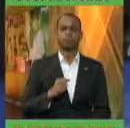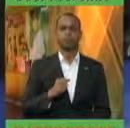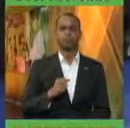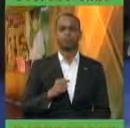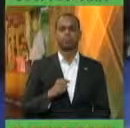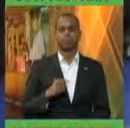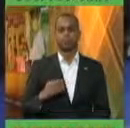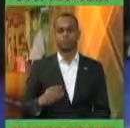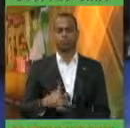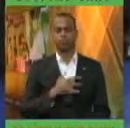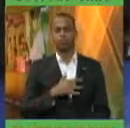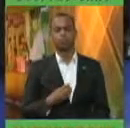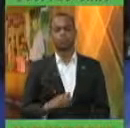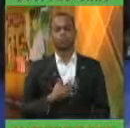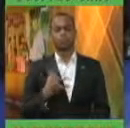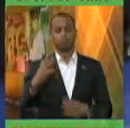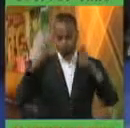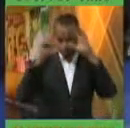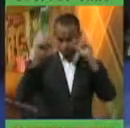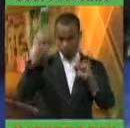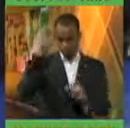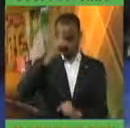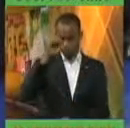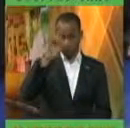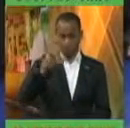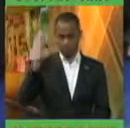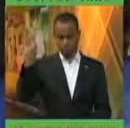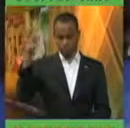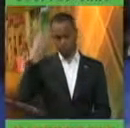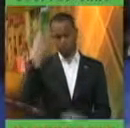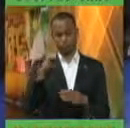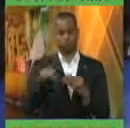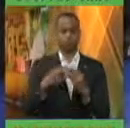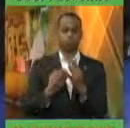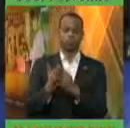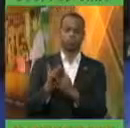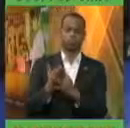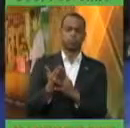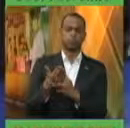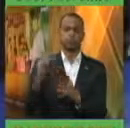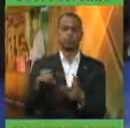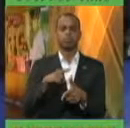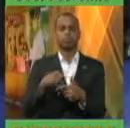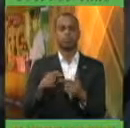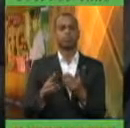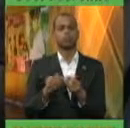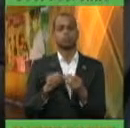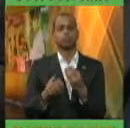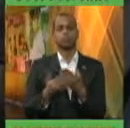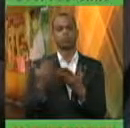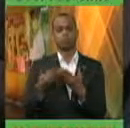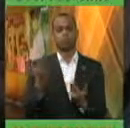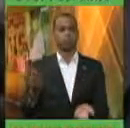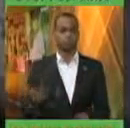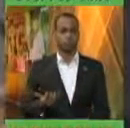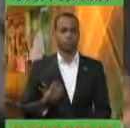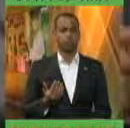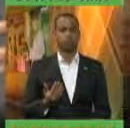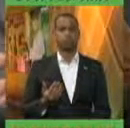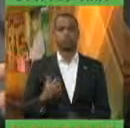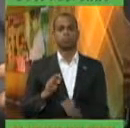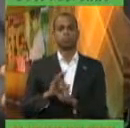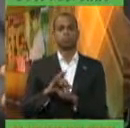inspirado por el presidente danilo medina esta política de accesibilidad entonces no está siendo una faceta derramando por